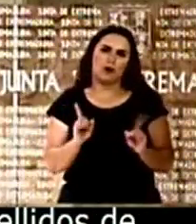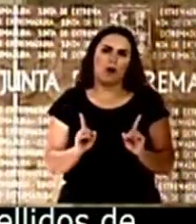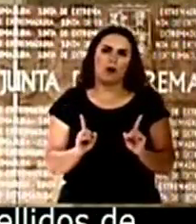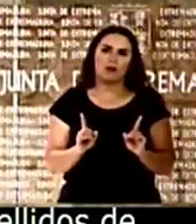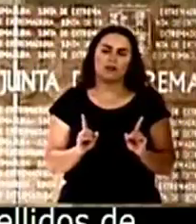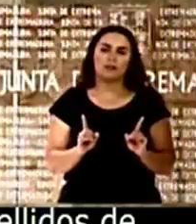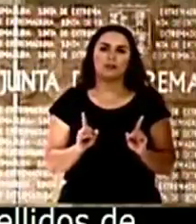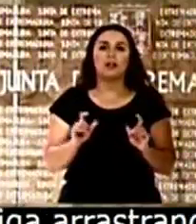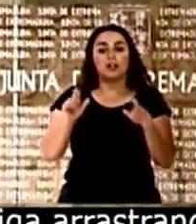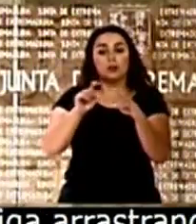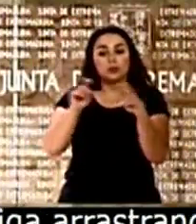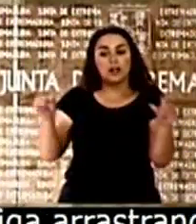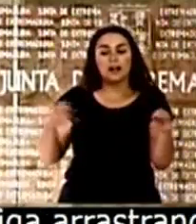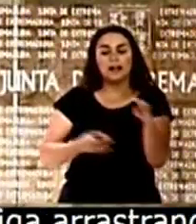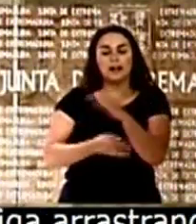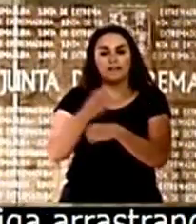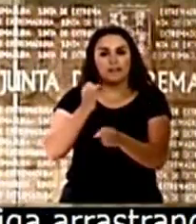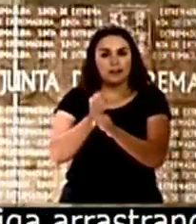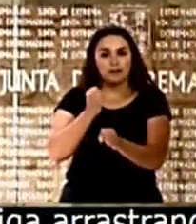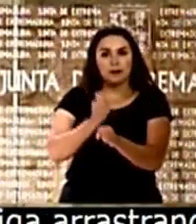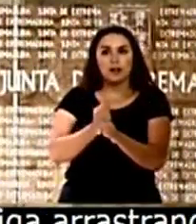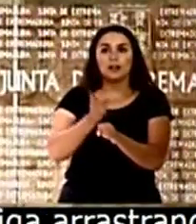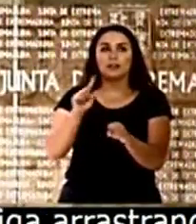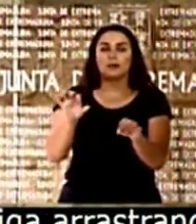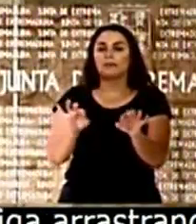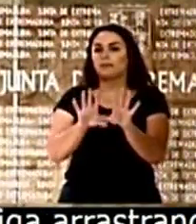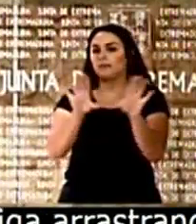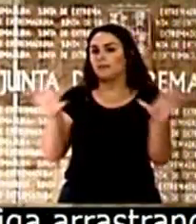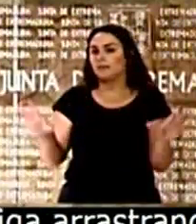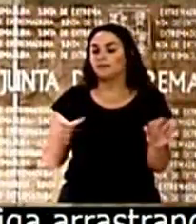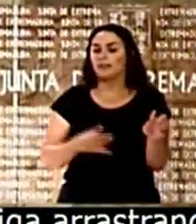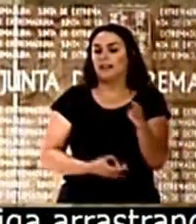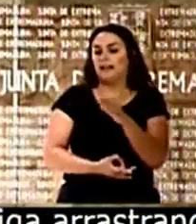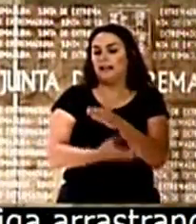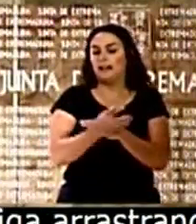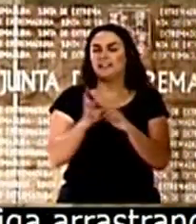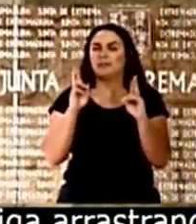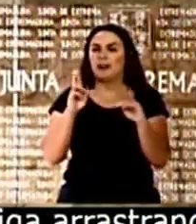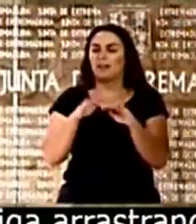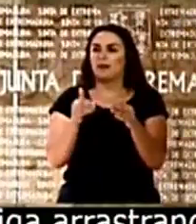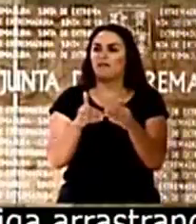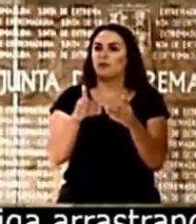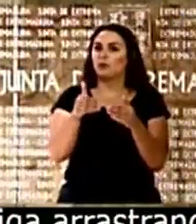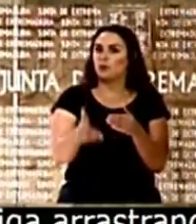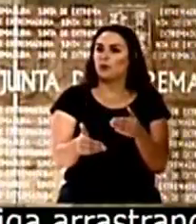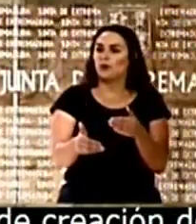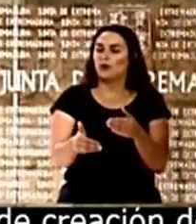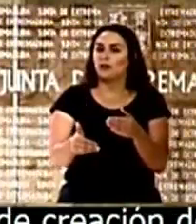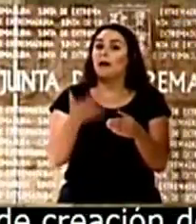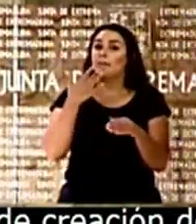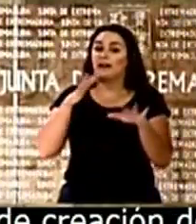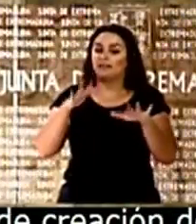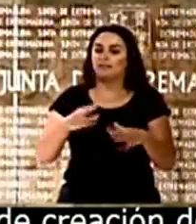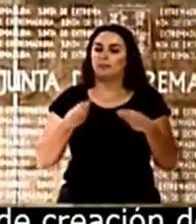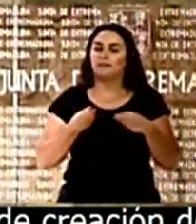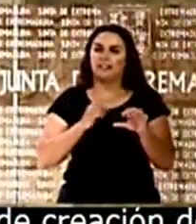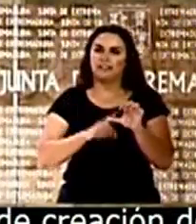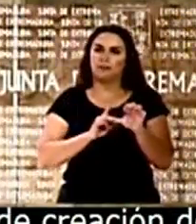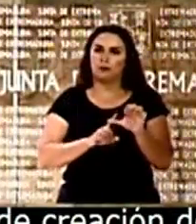los industriales, los de creación de empleo y, por tanto, los de generación de esperanza y futuro para quienes se tienen que quedar a vivir en